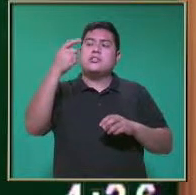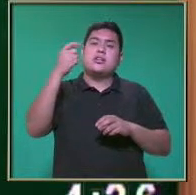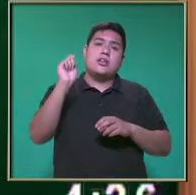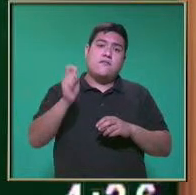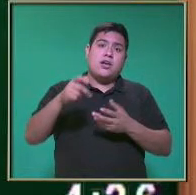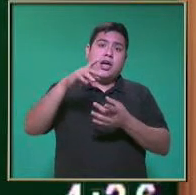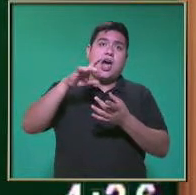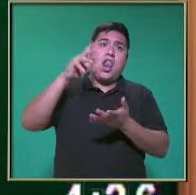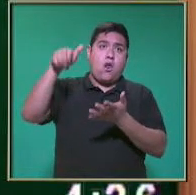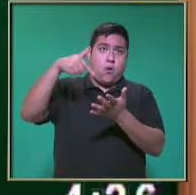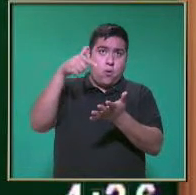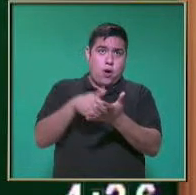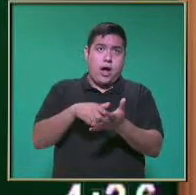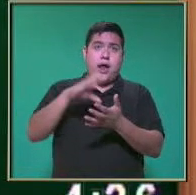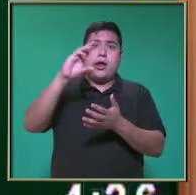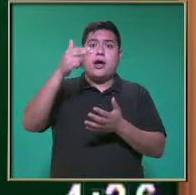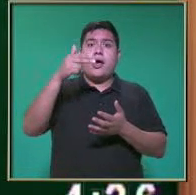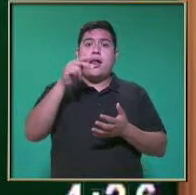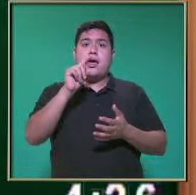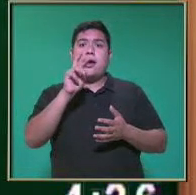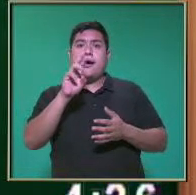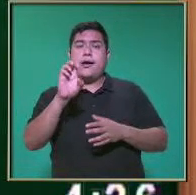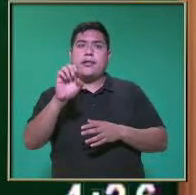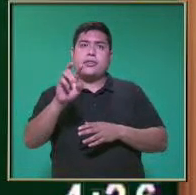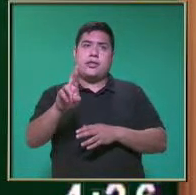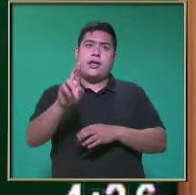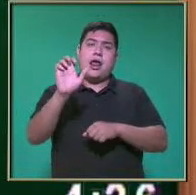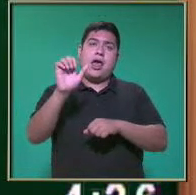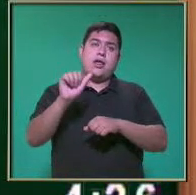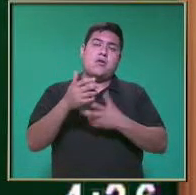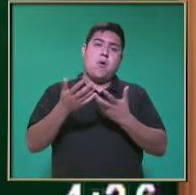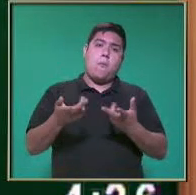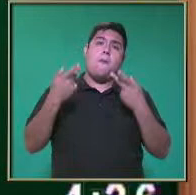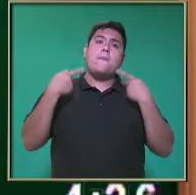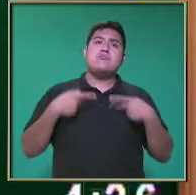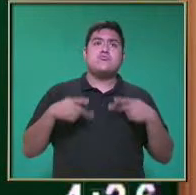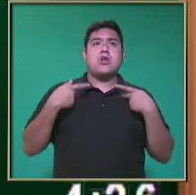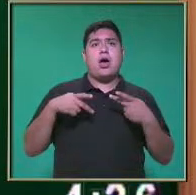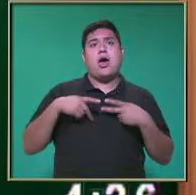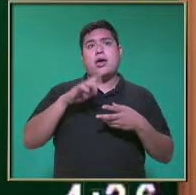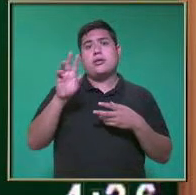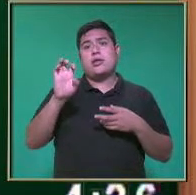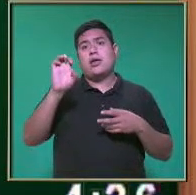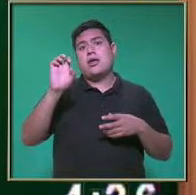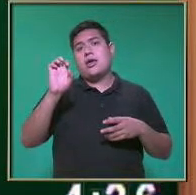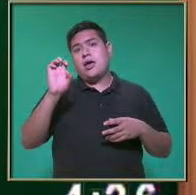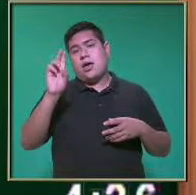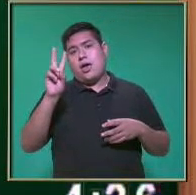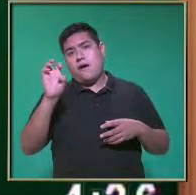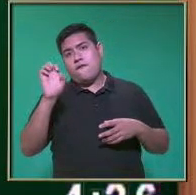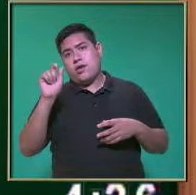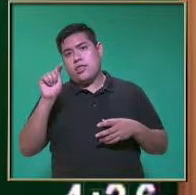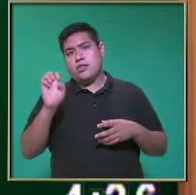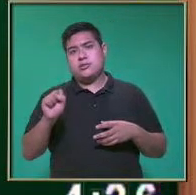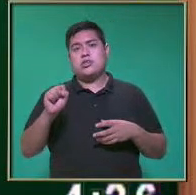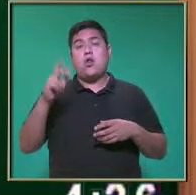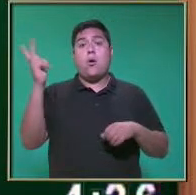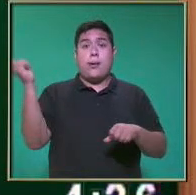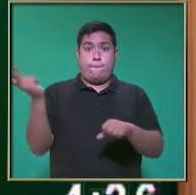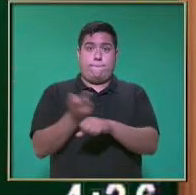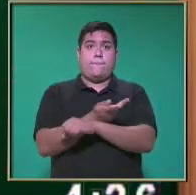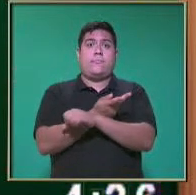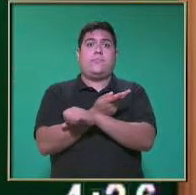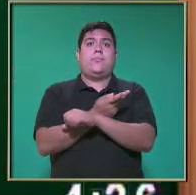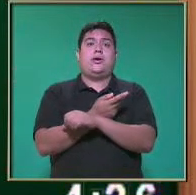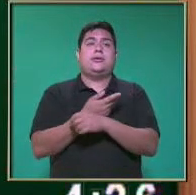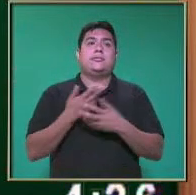the events, los eventos, que son las partes principales de una historia. Entonces, en este texto,